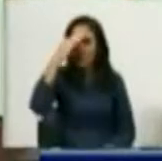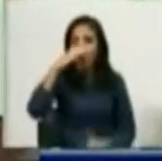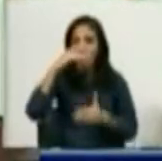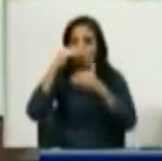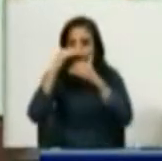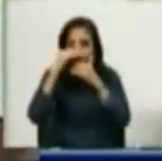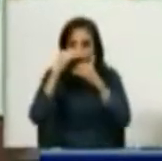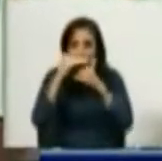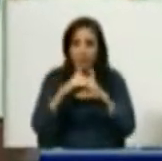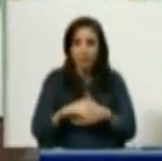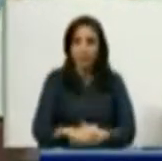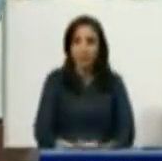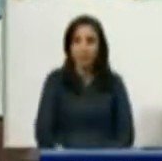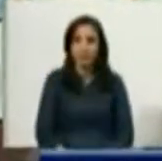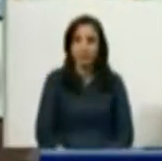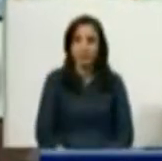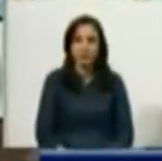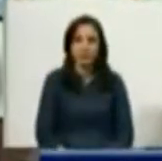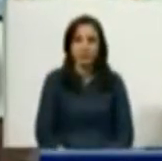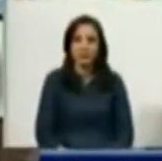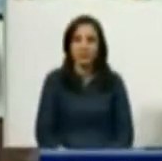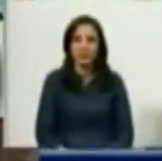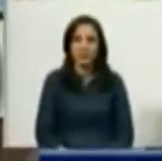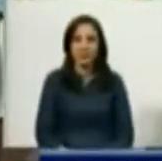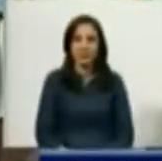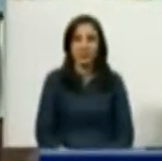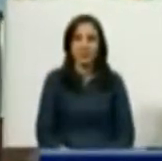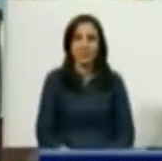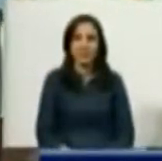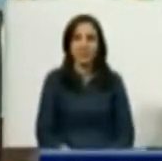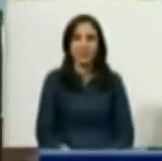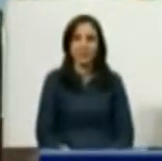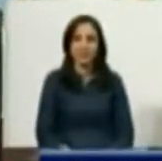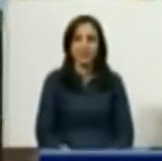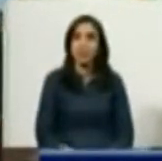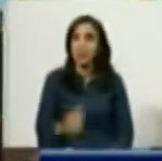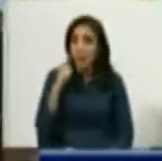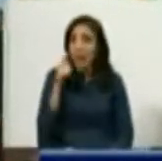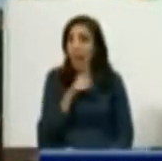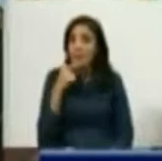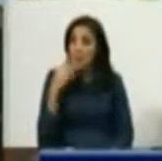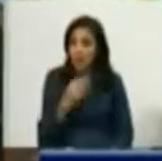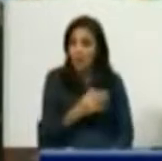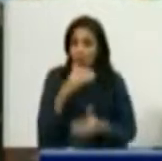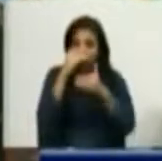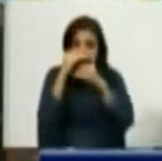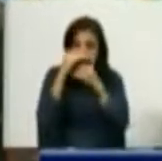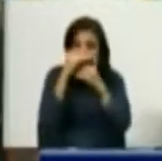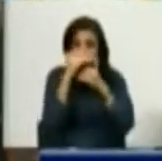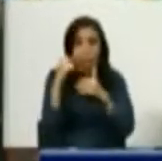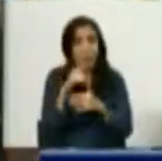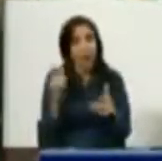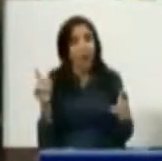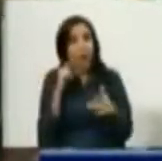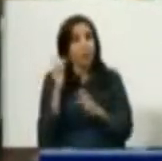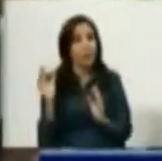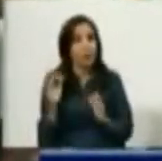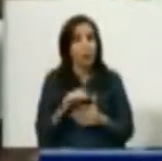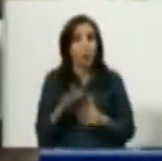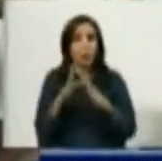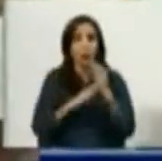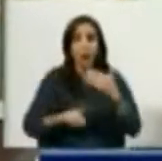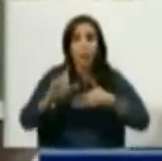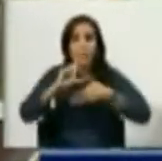un mafioso en América Latina mafioso agente de la DEA en América Latina